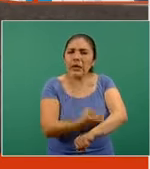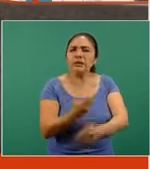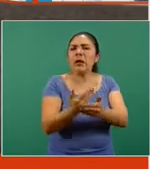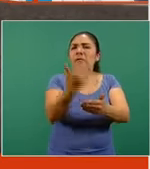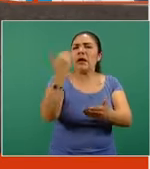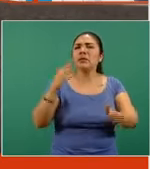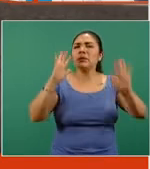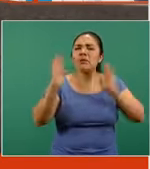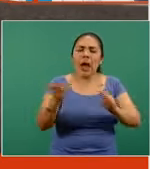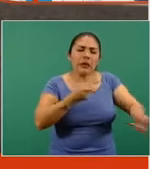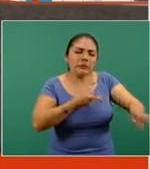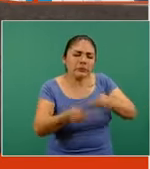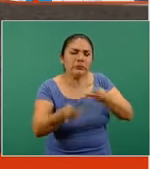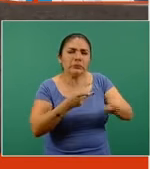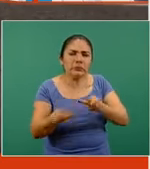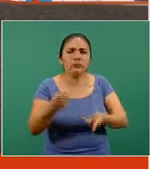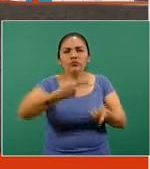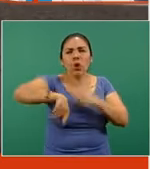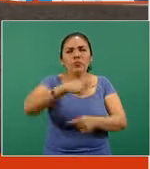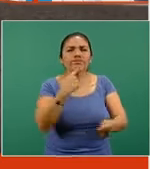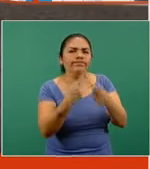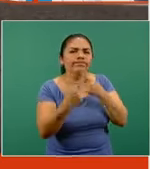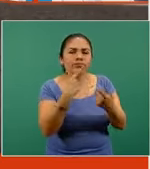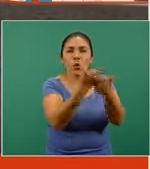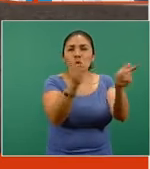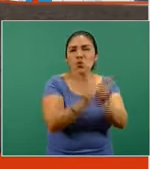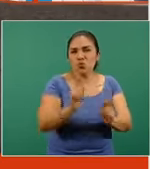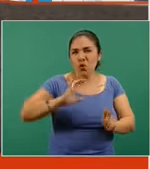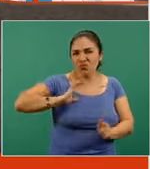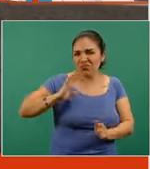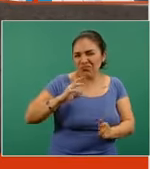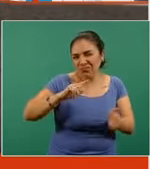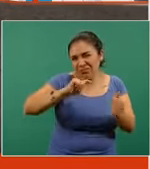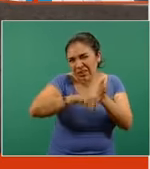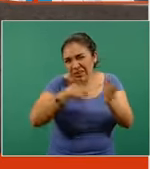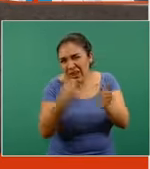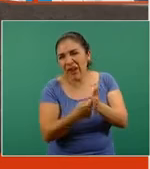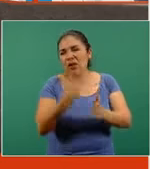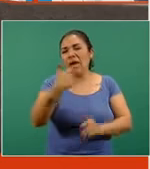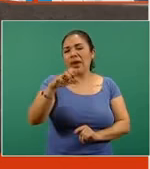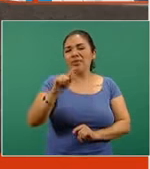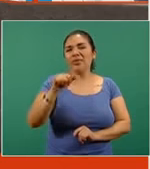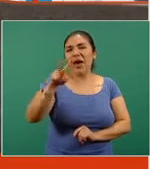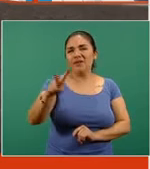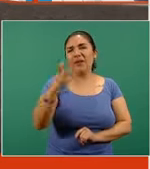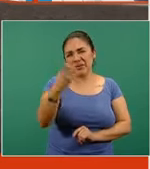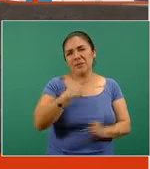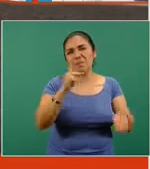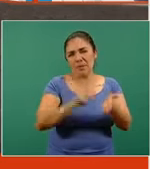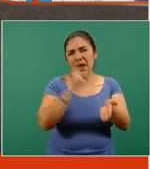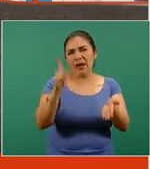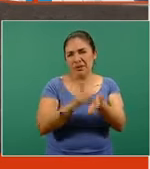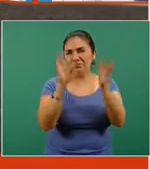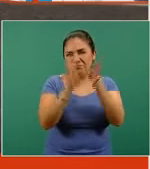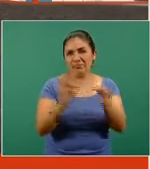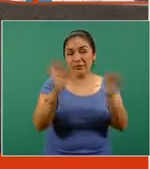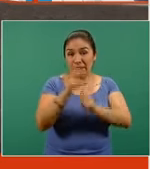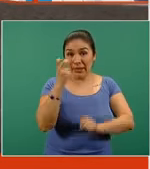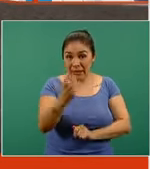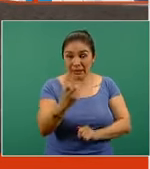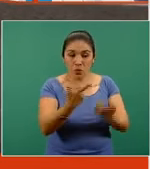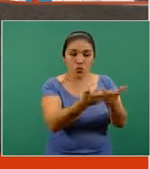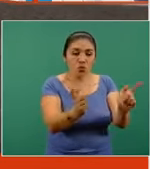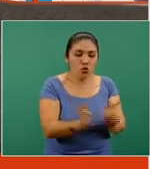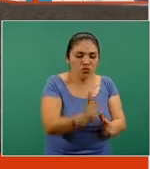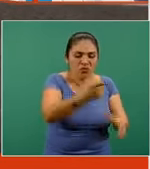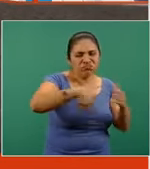momento precisamente consensuada por los grupos técnicos de expertos, este GTAP, del que hemos hablado en muchas ocasiones, de